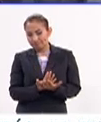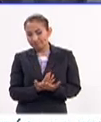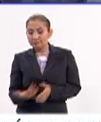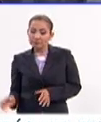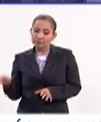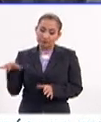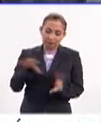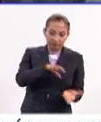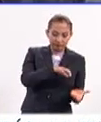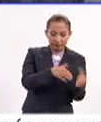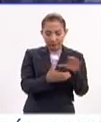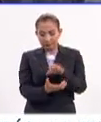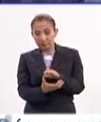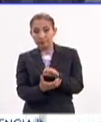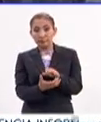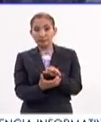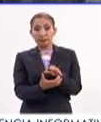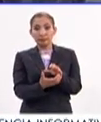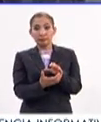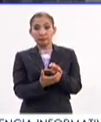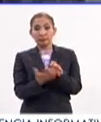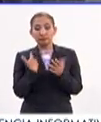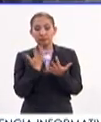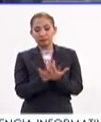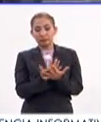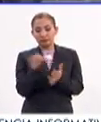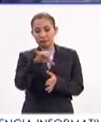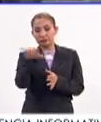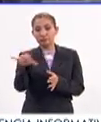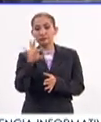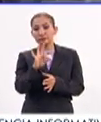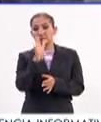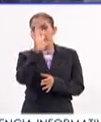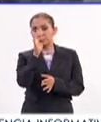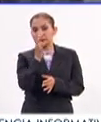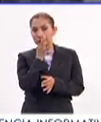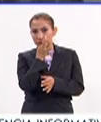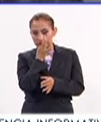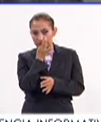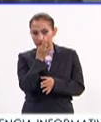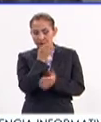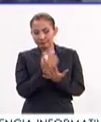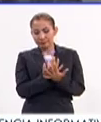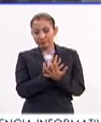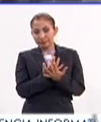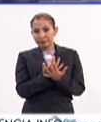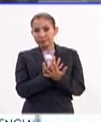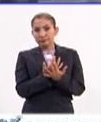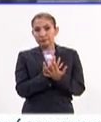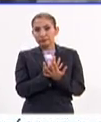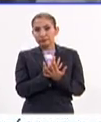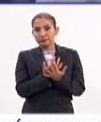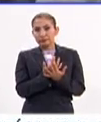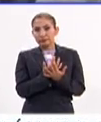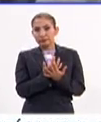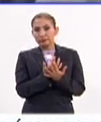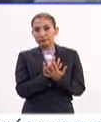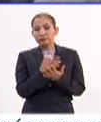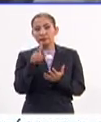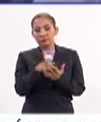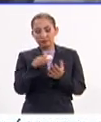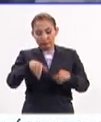vacío, y al vaciar tengo que esperarme 45 minutos para